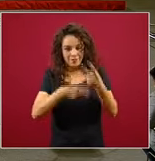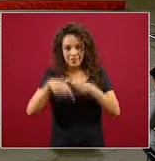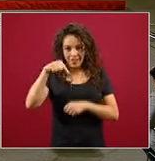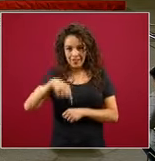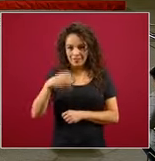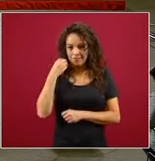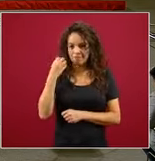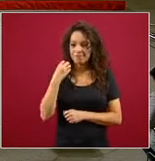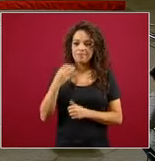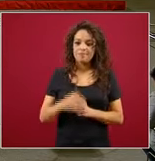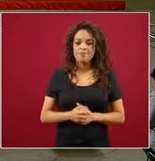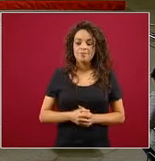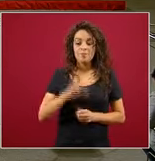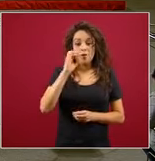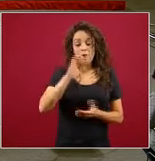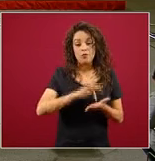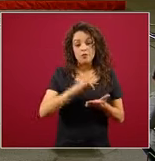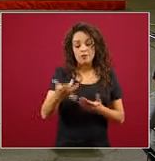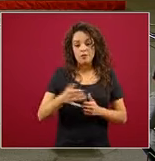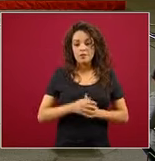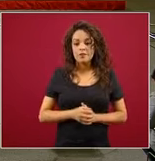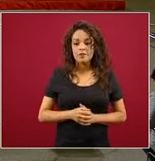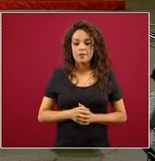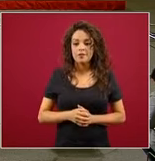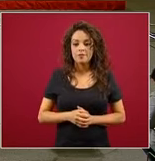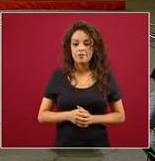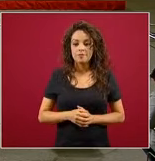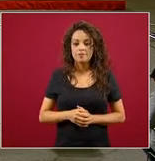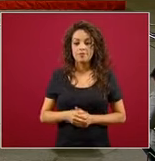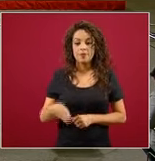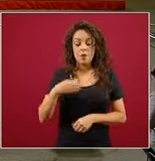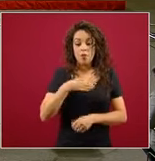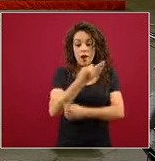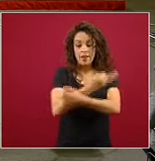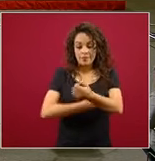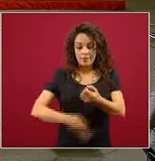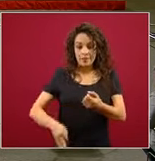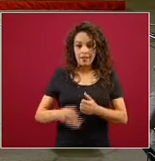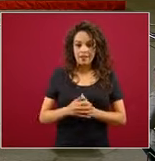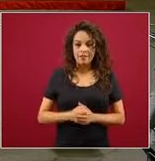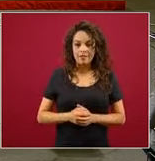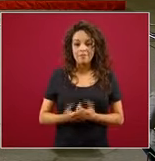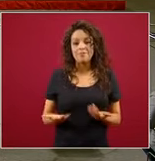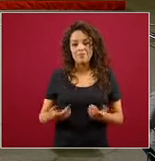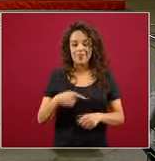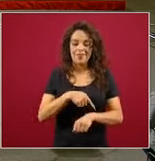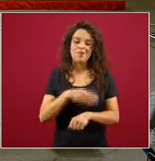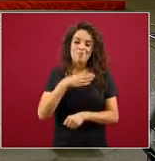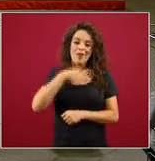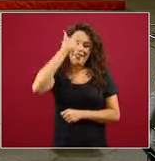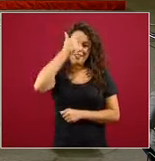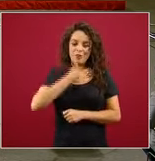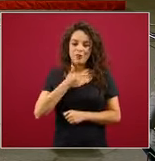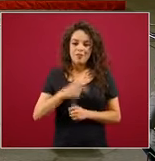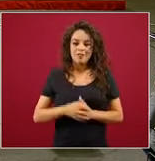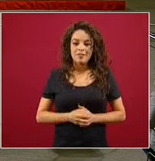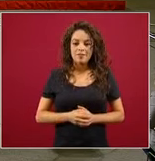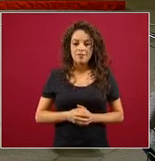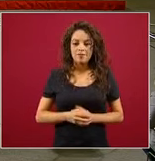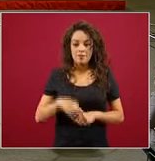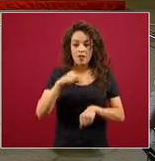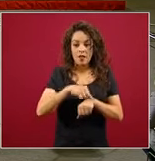Muy amable, doctora Salomía. Muy buenas tardes, noches. Bien, pues ya el doctor López Ridaura nos ha